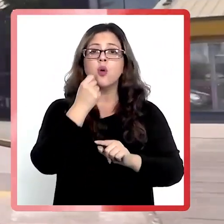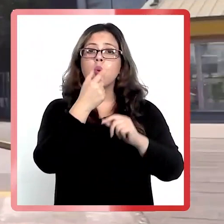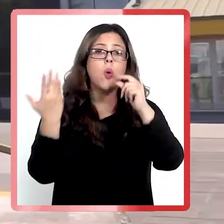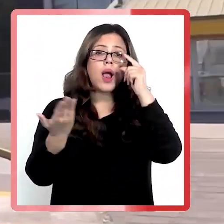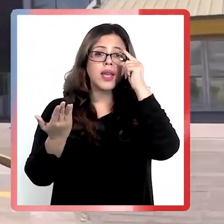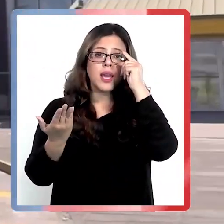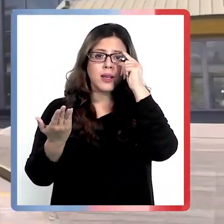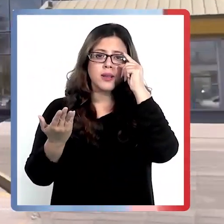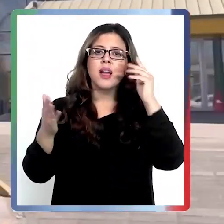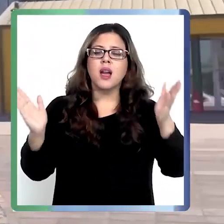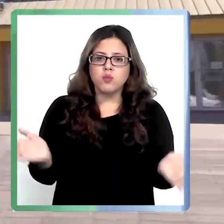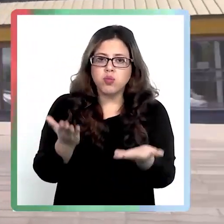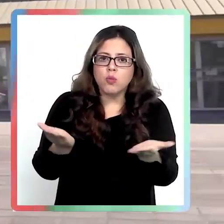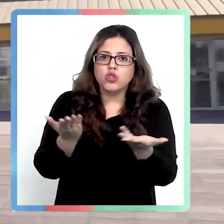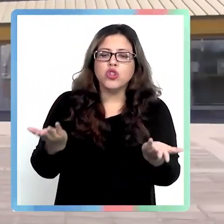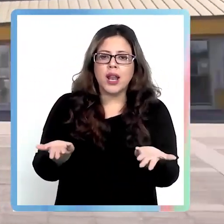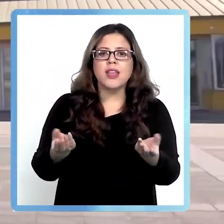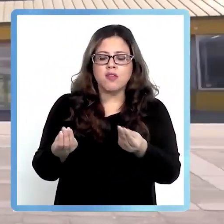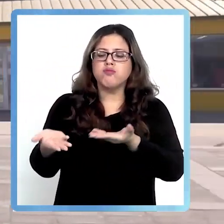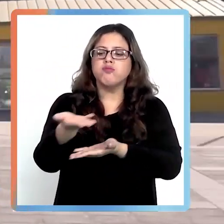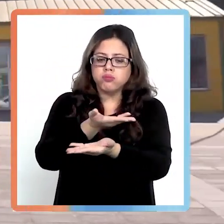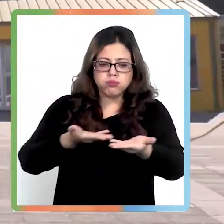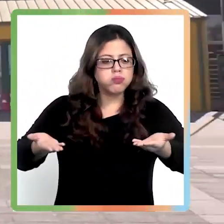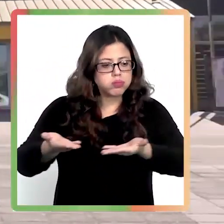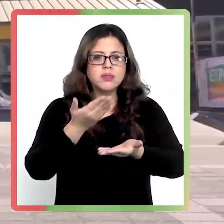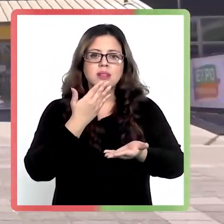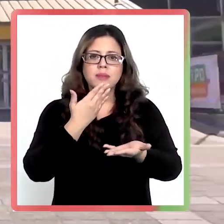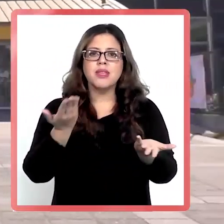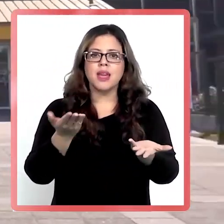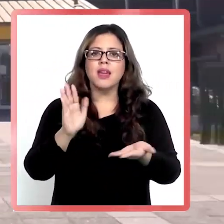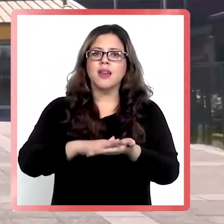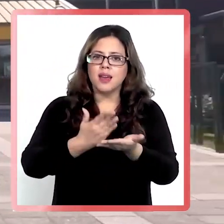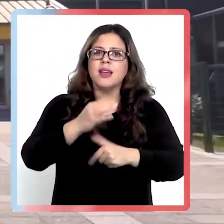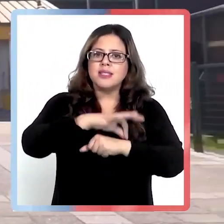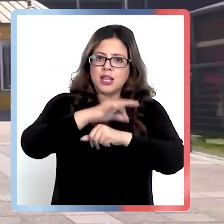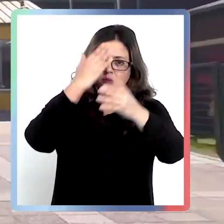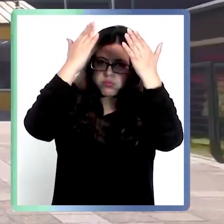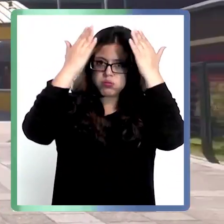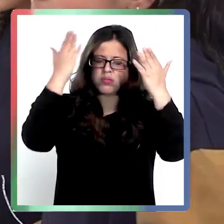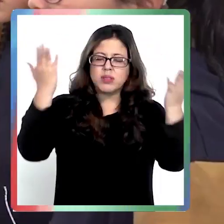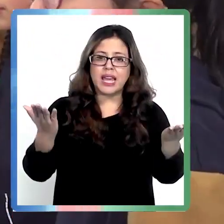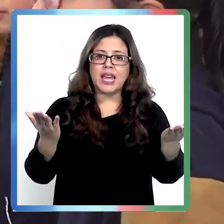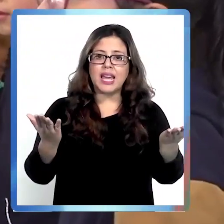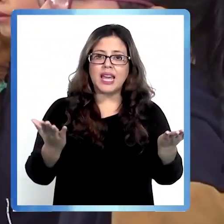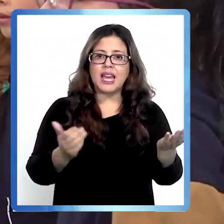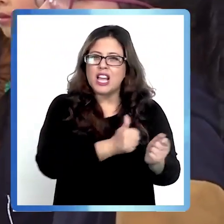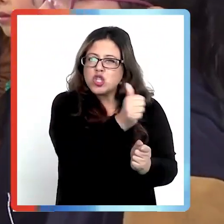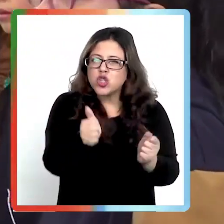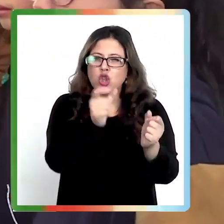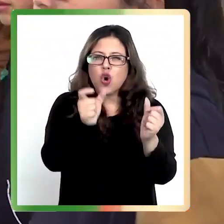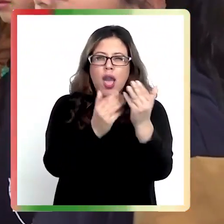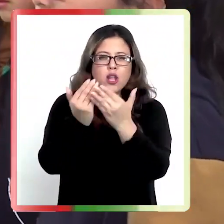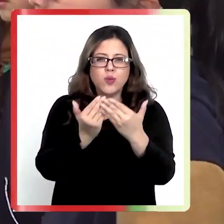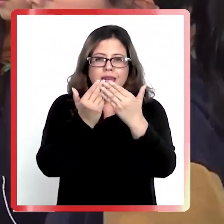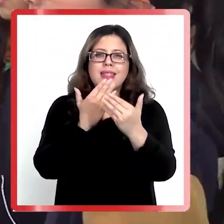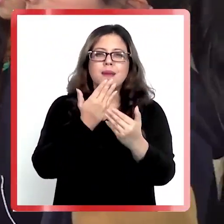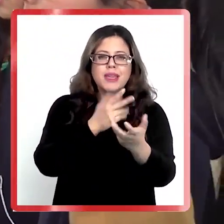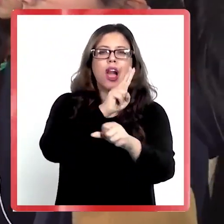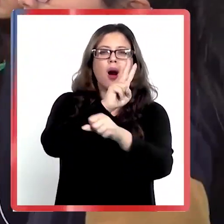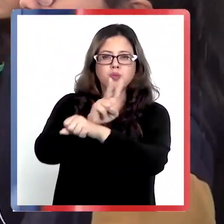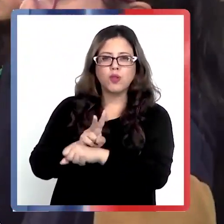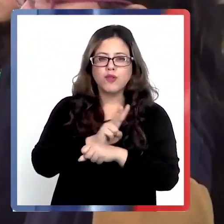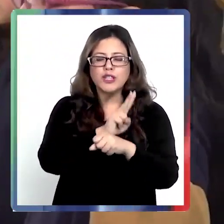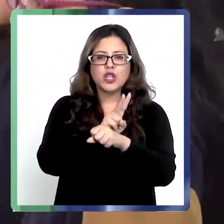objetivo promocionar el bienestar y la sanidad mental entre todos nuestros estudiantes y